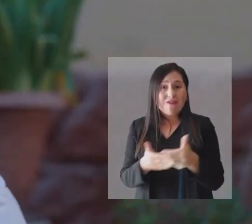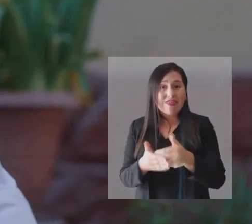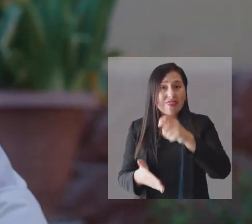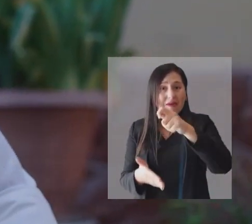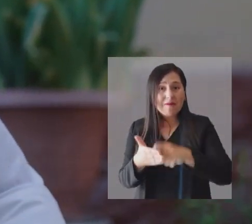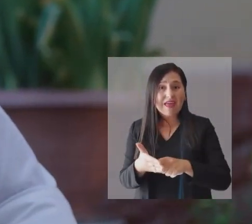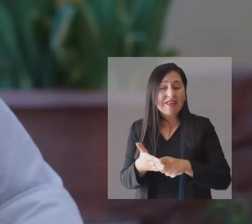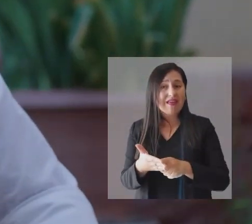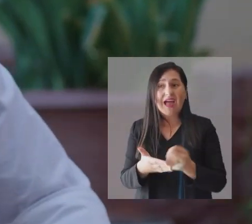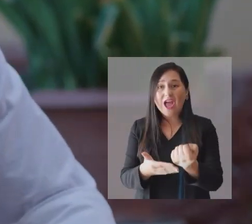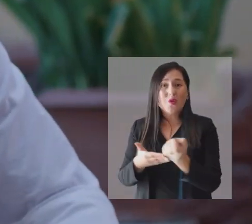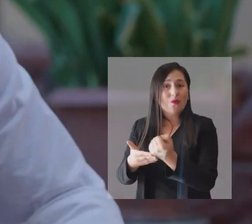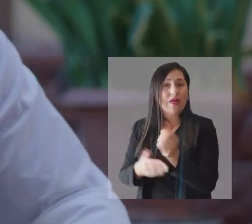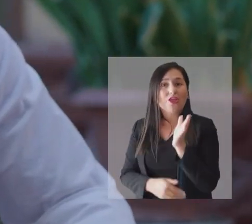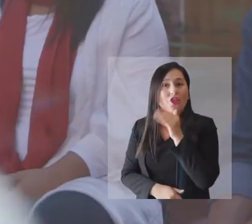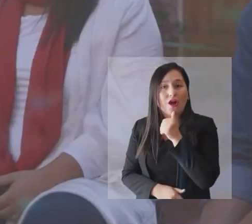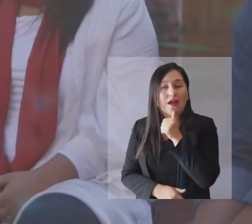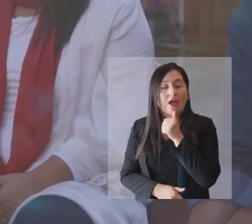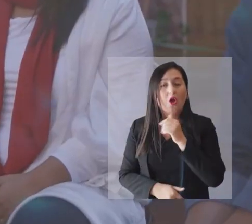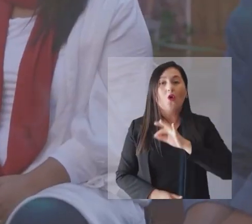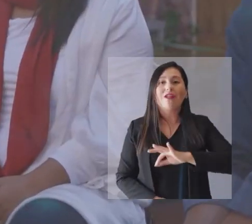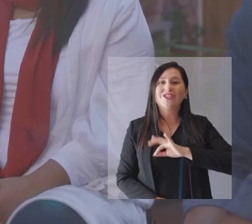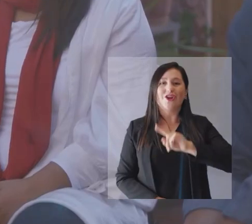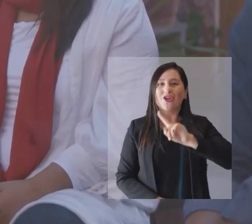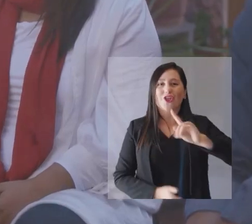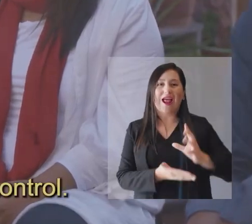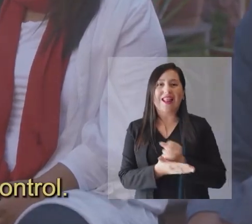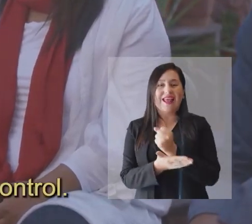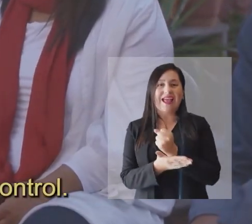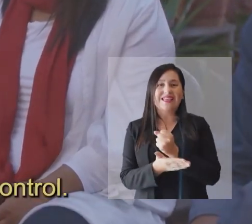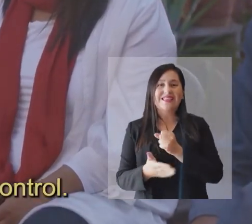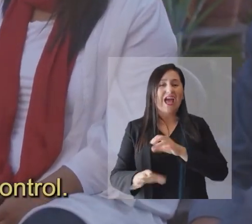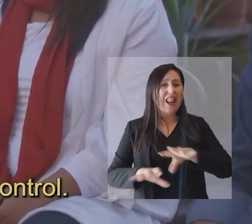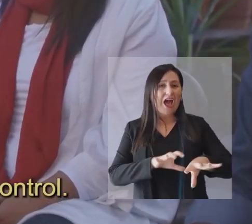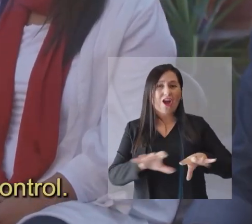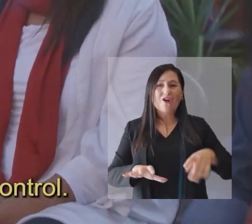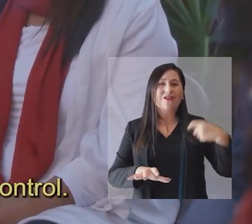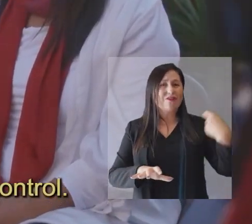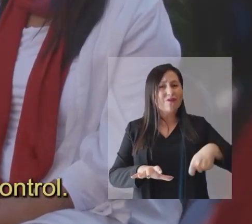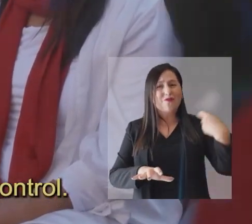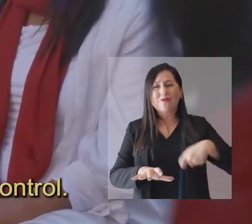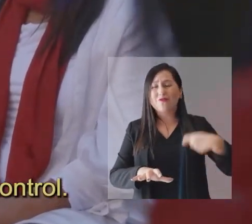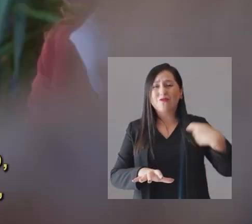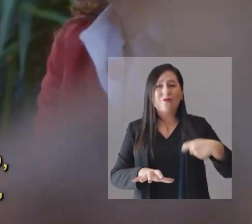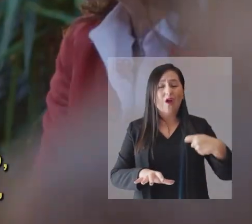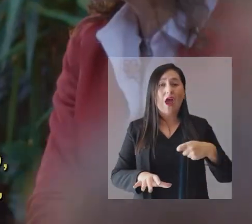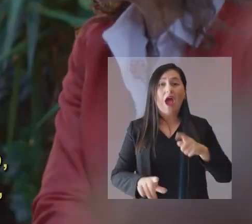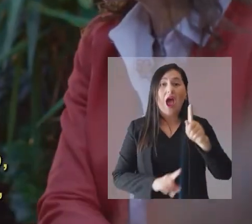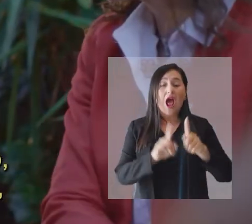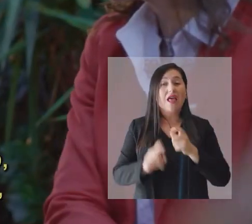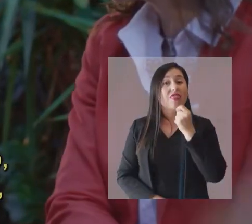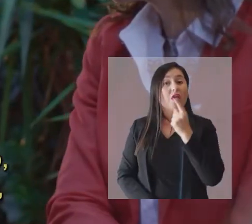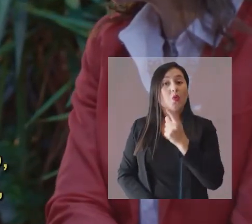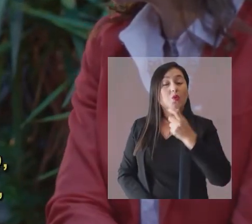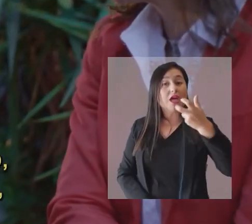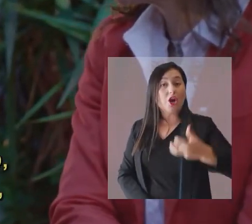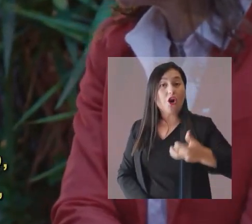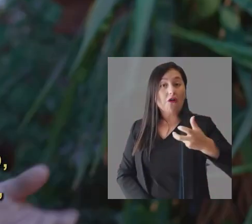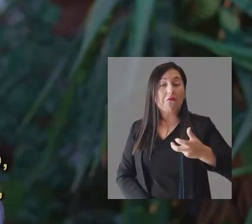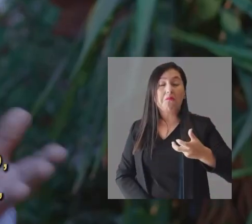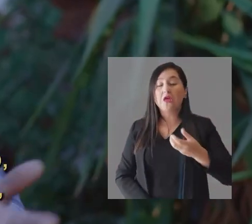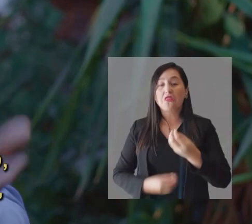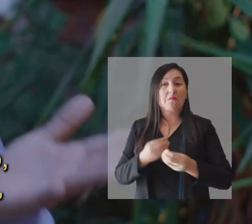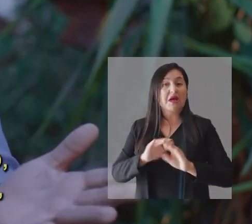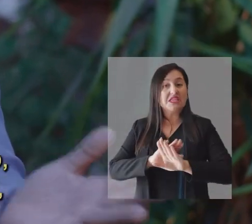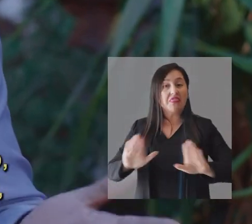llegan apenas a fin de mes y no tienen a quien pedirle ayuda la jubilaciones no alcanzan con un costo de vida que sube y sube sin control si alguien hace una denuncia por